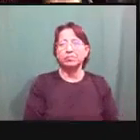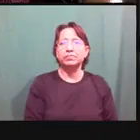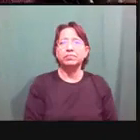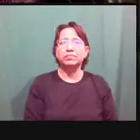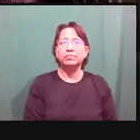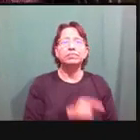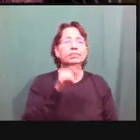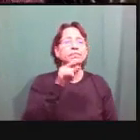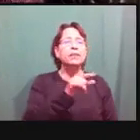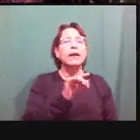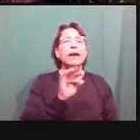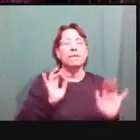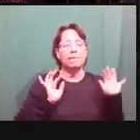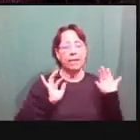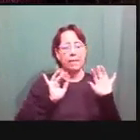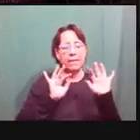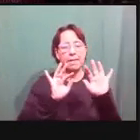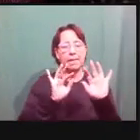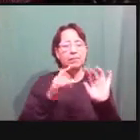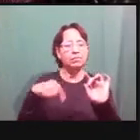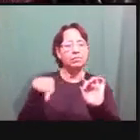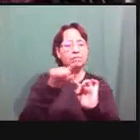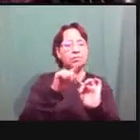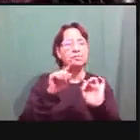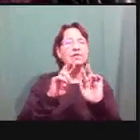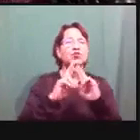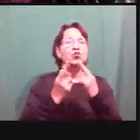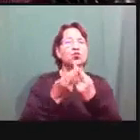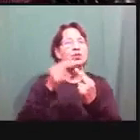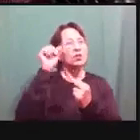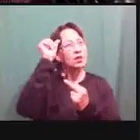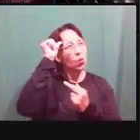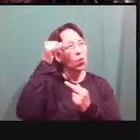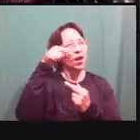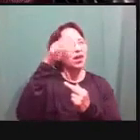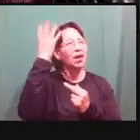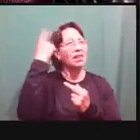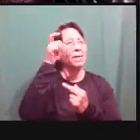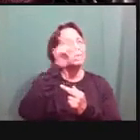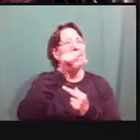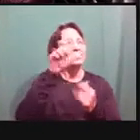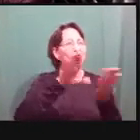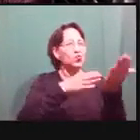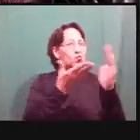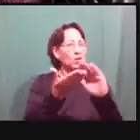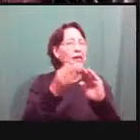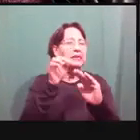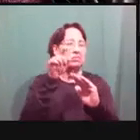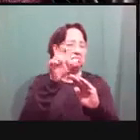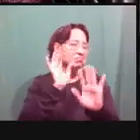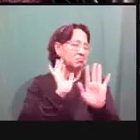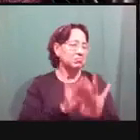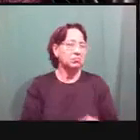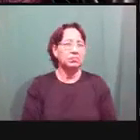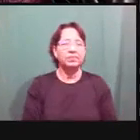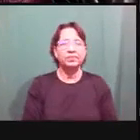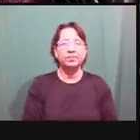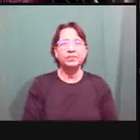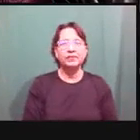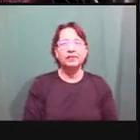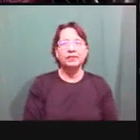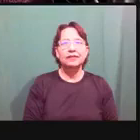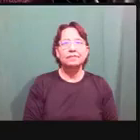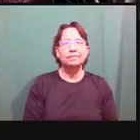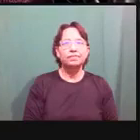donde se reúne la gente para conmemorar a los muertos que se han ido y que han sucedido ahí en el barrio.